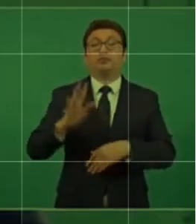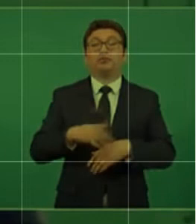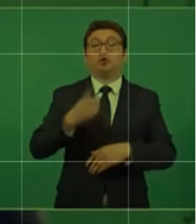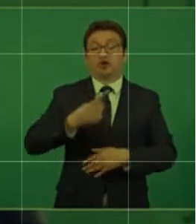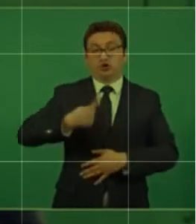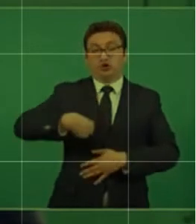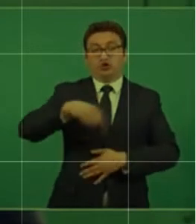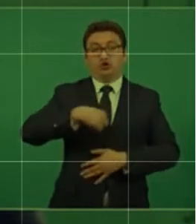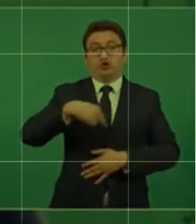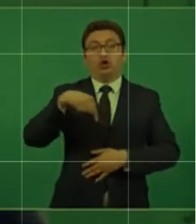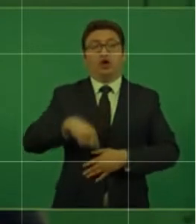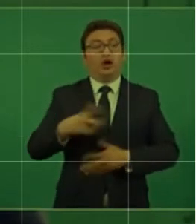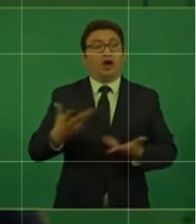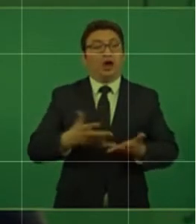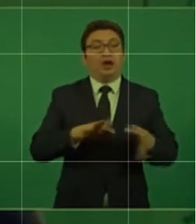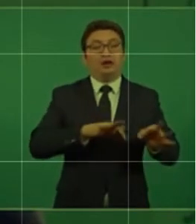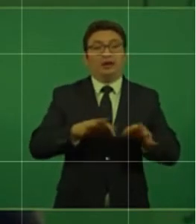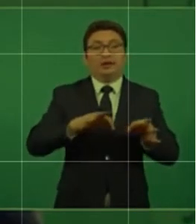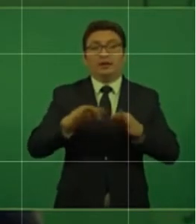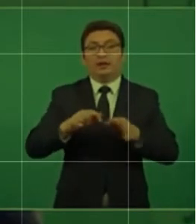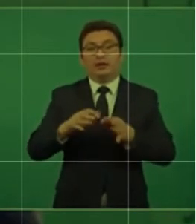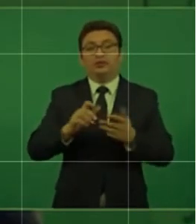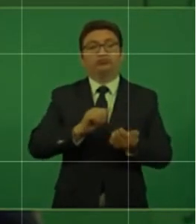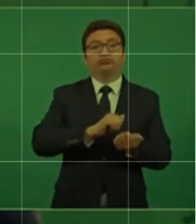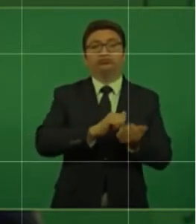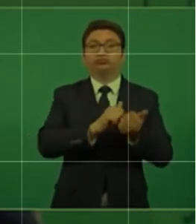hacia la transformación.